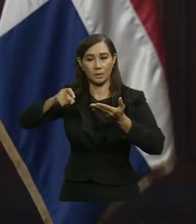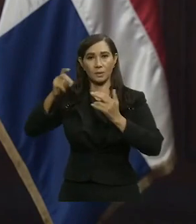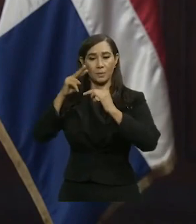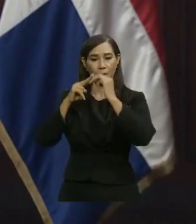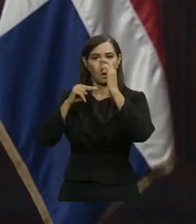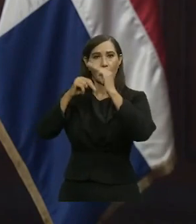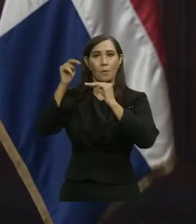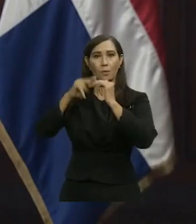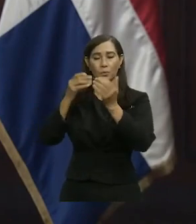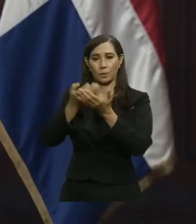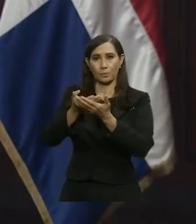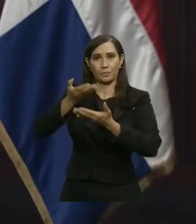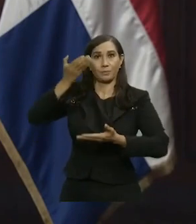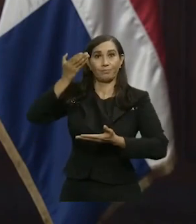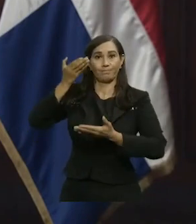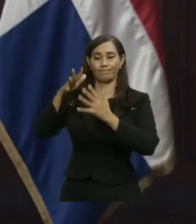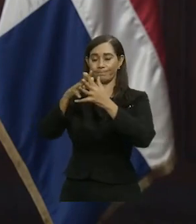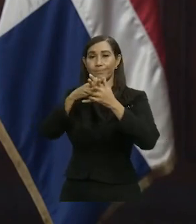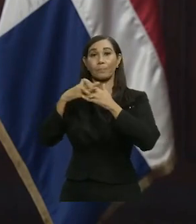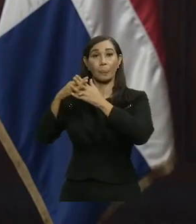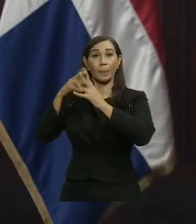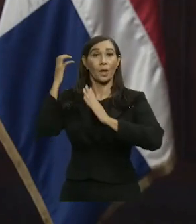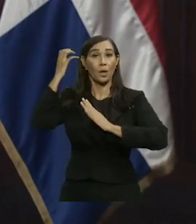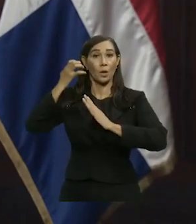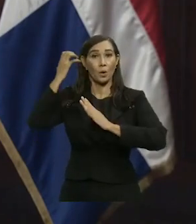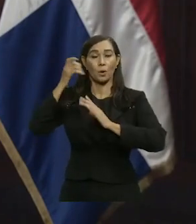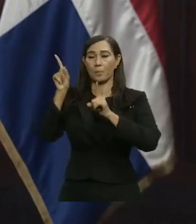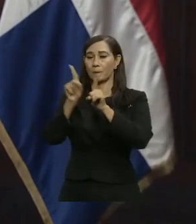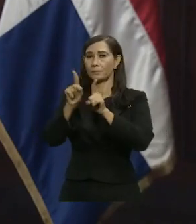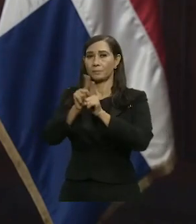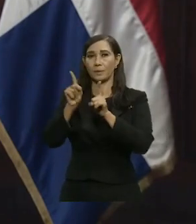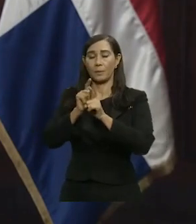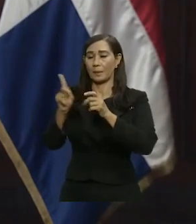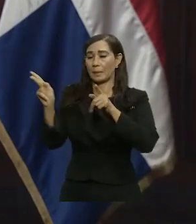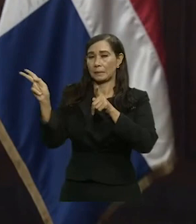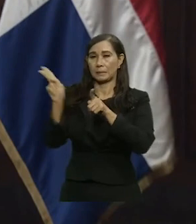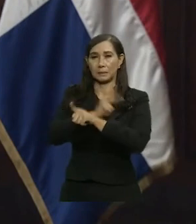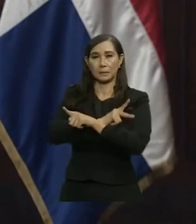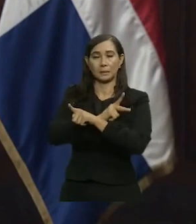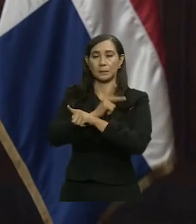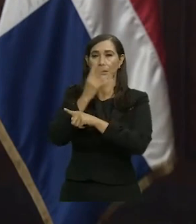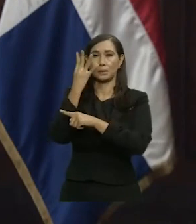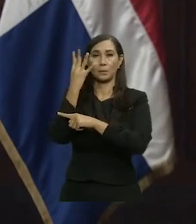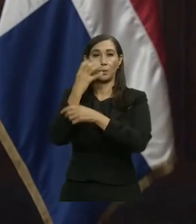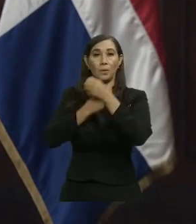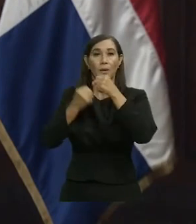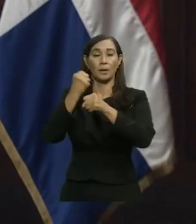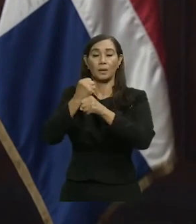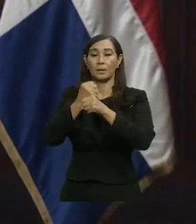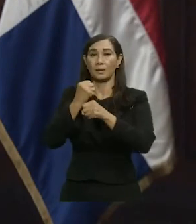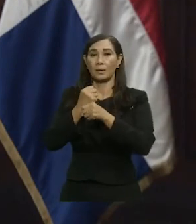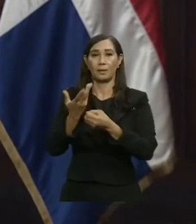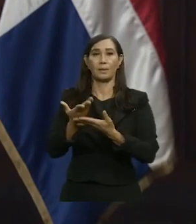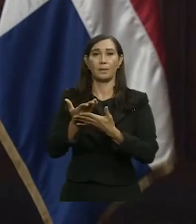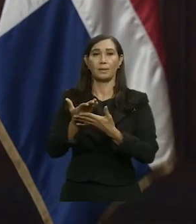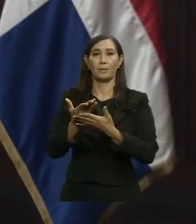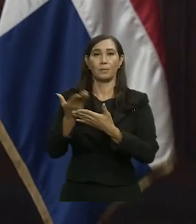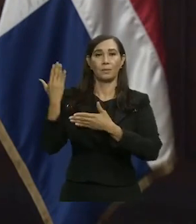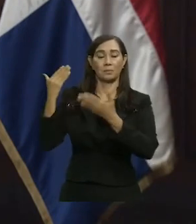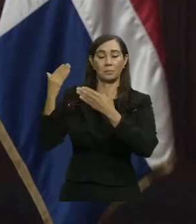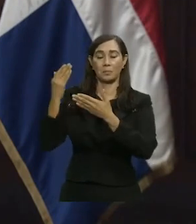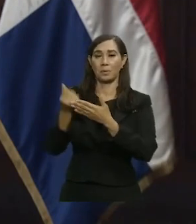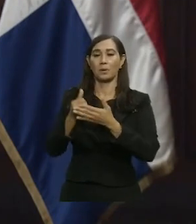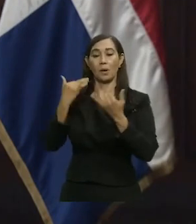construcción. Estados Unidos y Europa están sufriendo su peor inflación en 40 años. Desde el gobierno